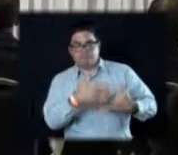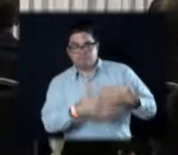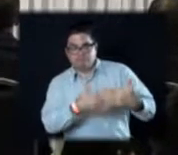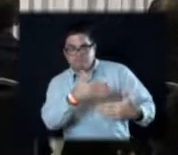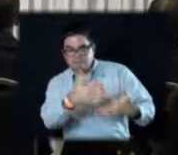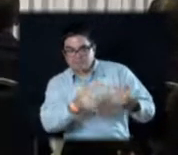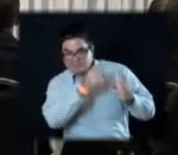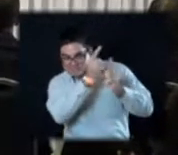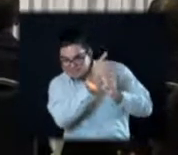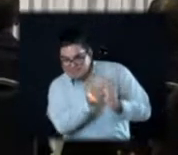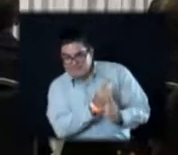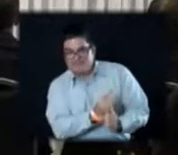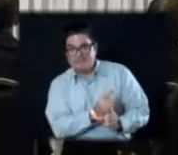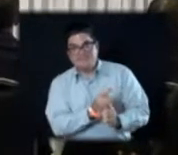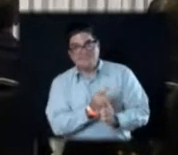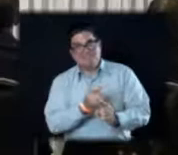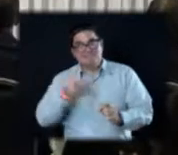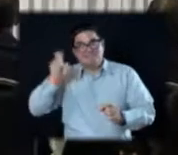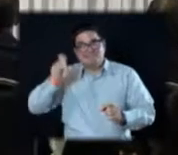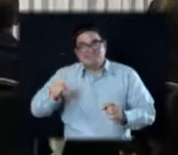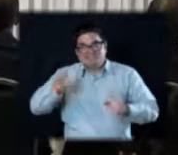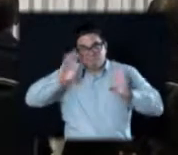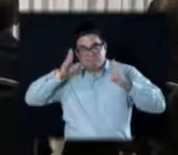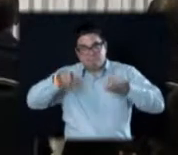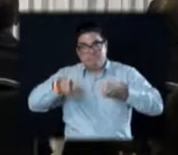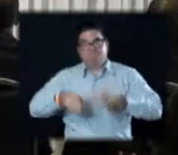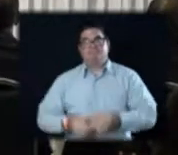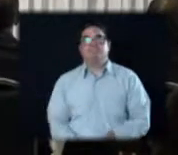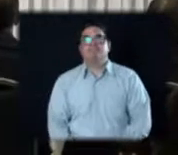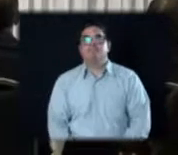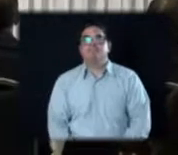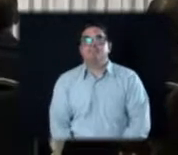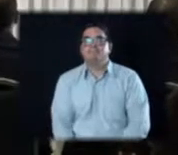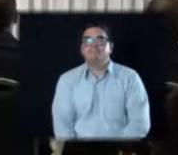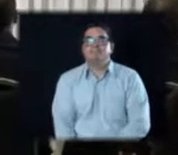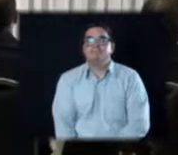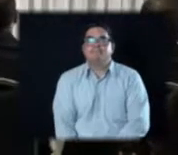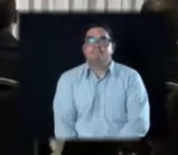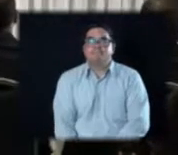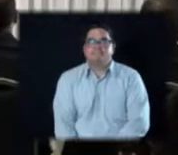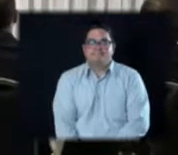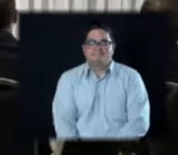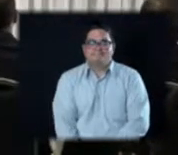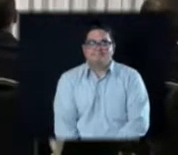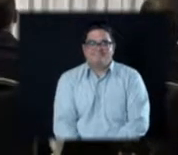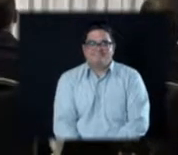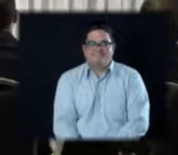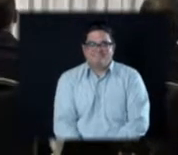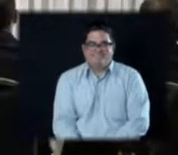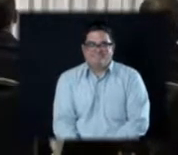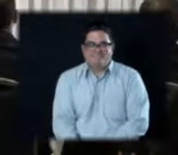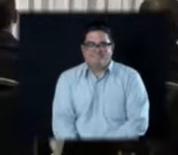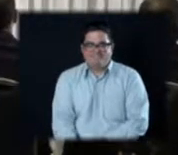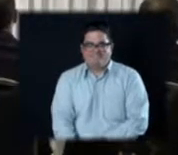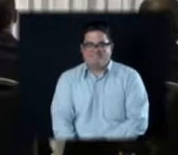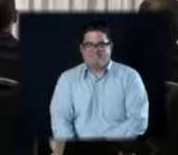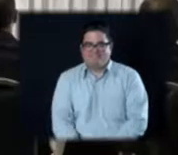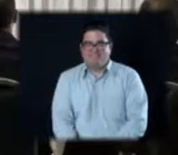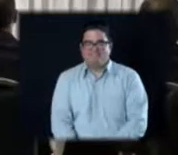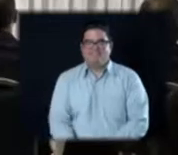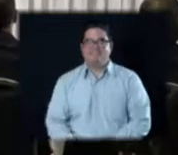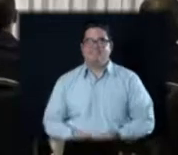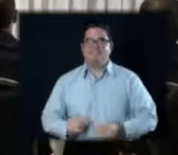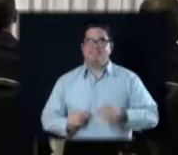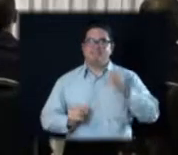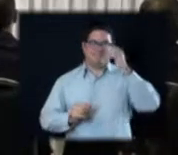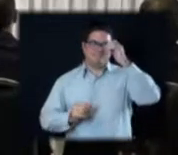razonable para reestructurar las obligaciones del ELA. La agencia